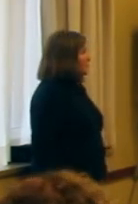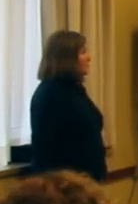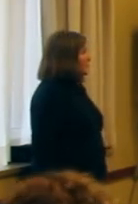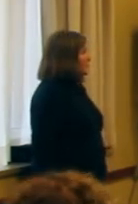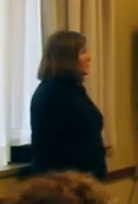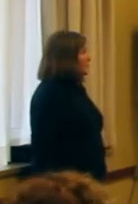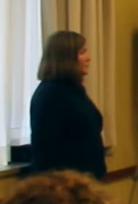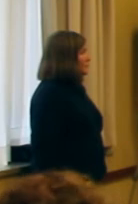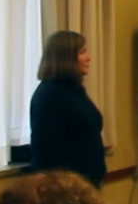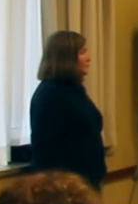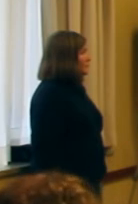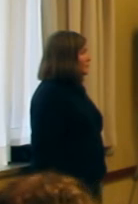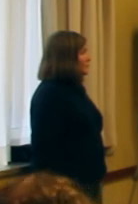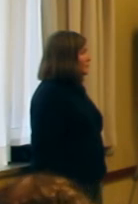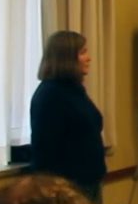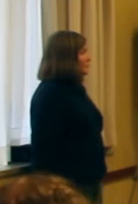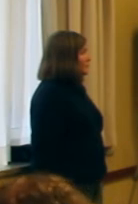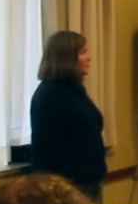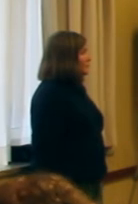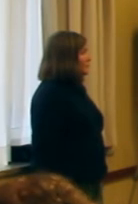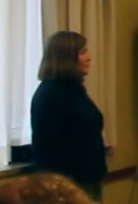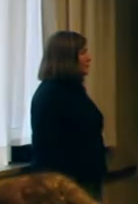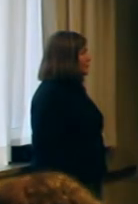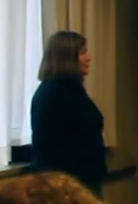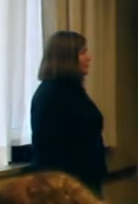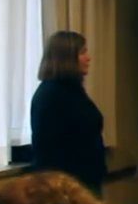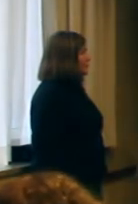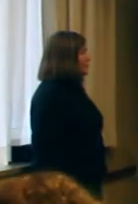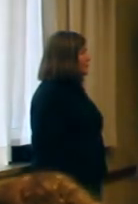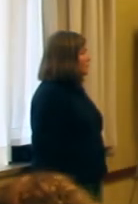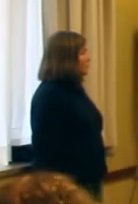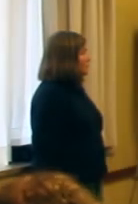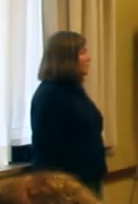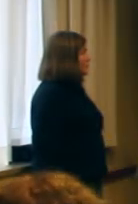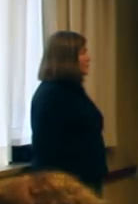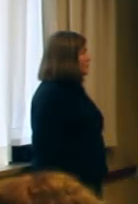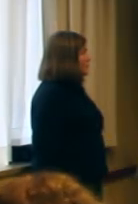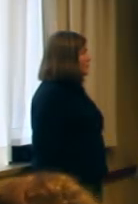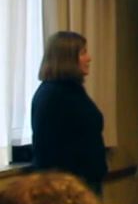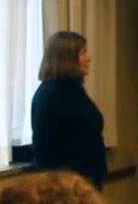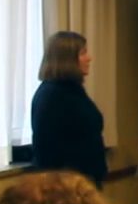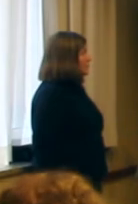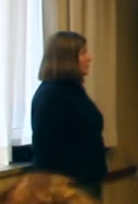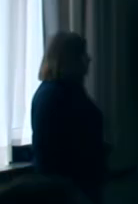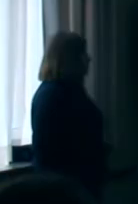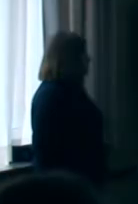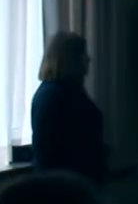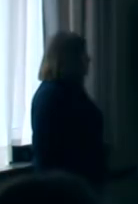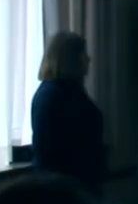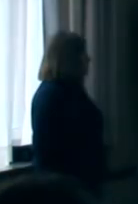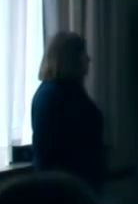yo los retaba a que me trajeran testimonios de su vivencia, de que